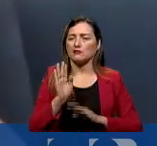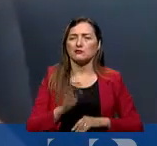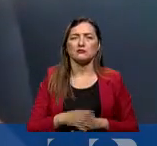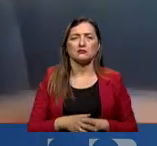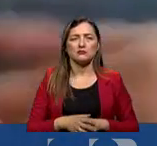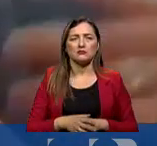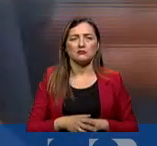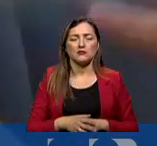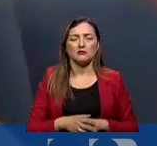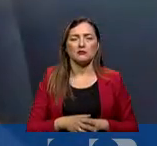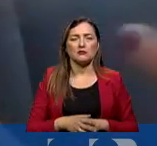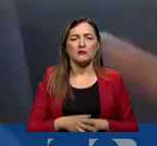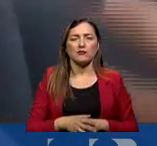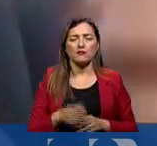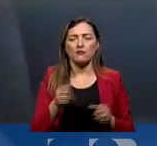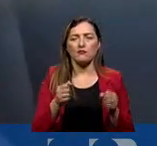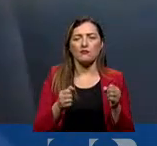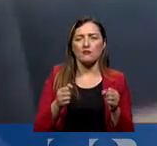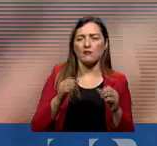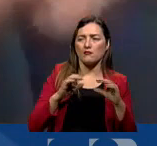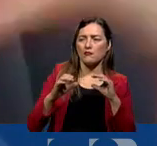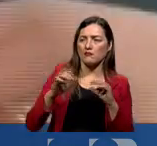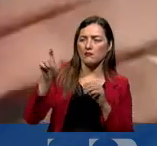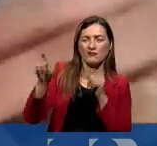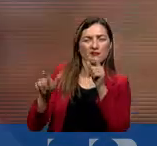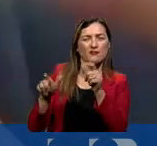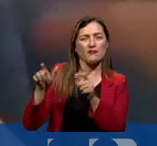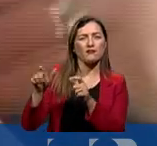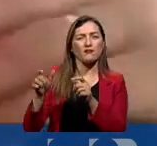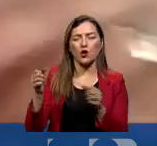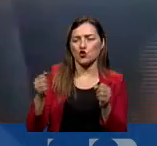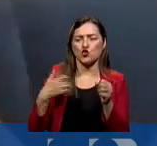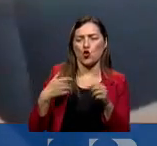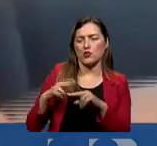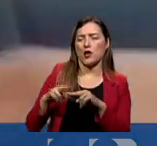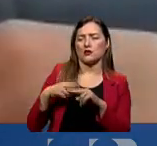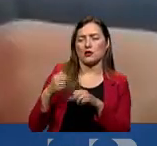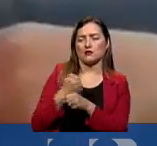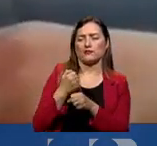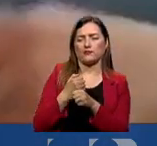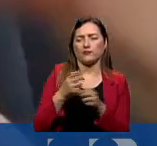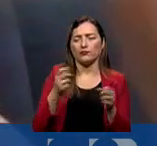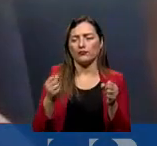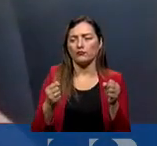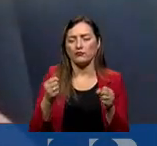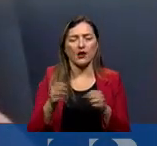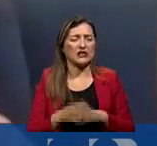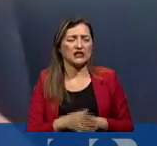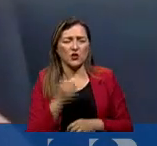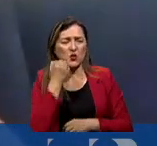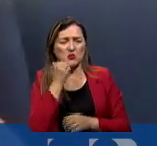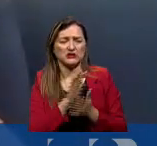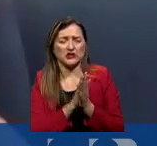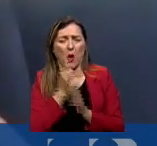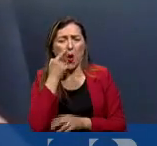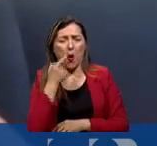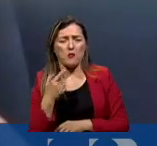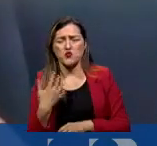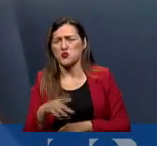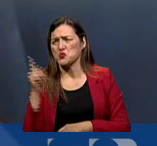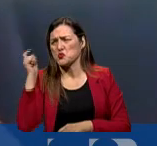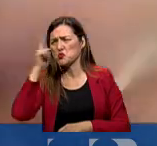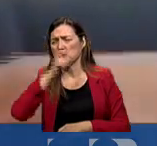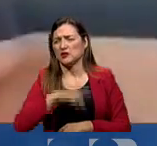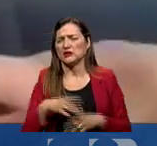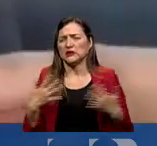el ámbito de la conductora y ya conversando con las clientes en ese entonces que llevaba y que me decían la incómoda que se sentían cuando les lleva un hombre